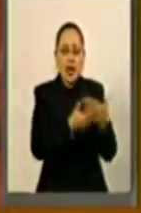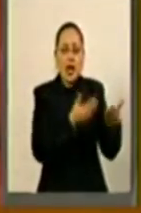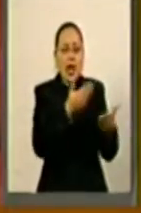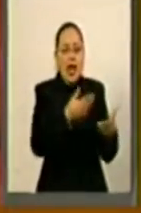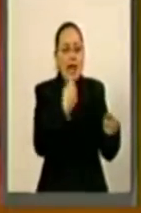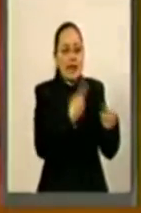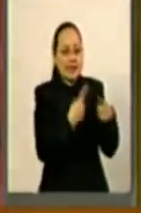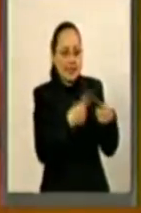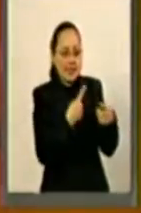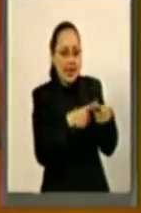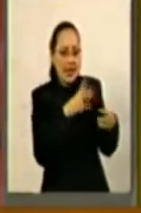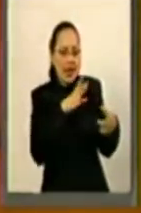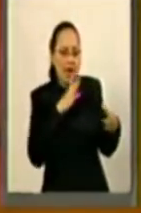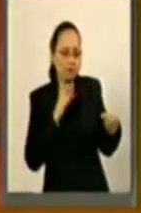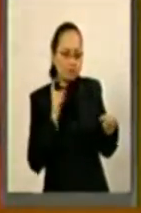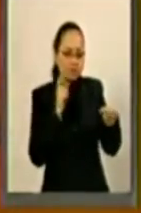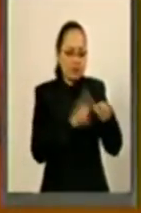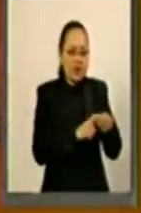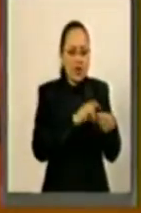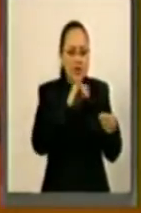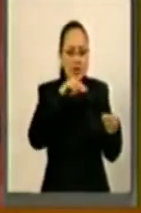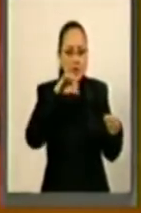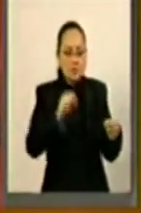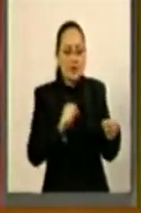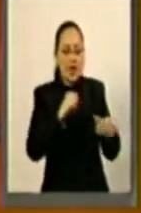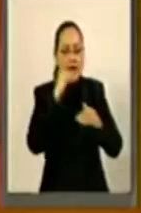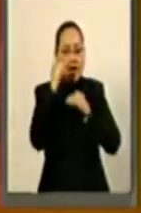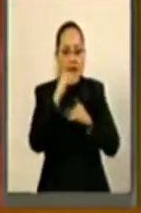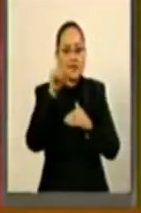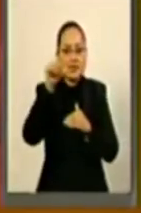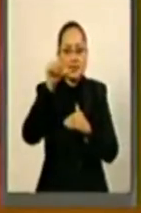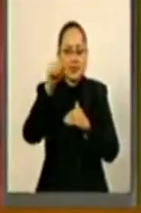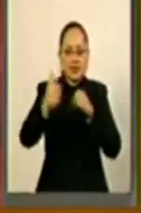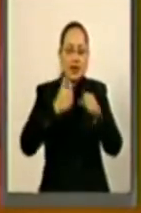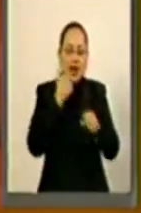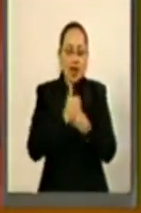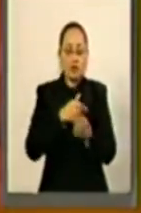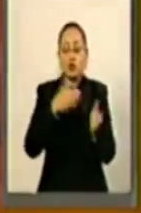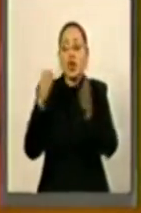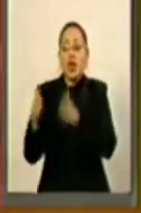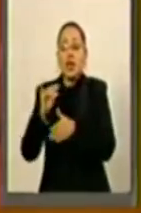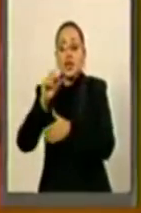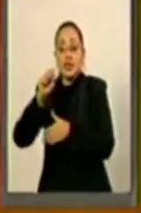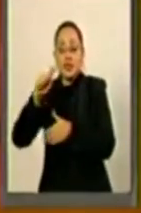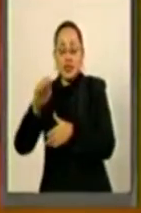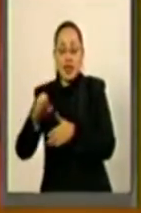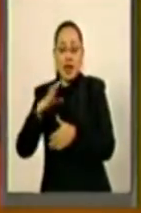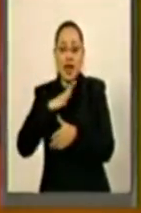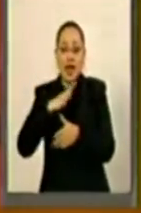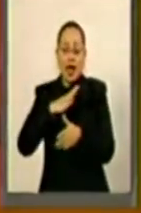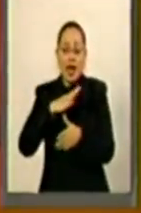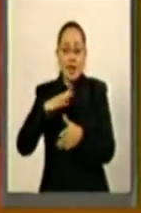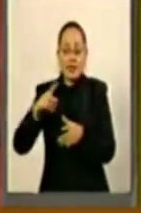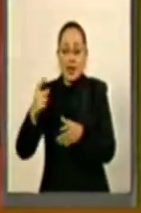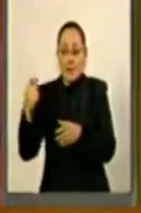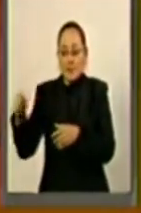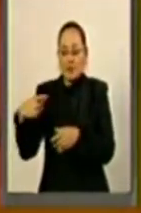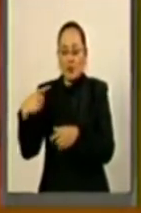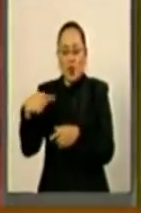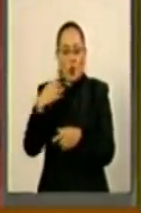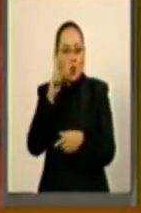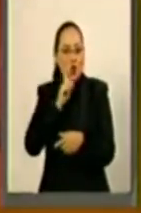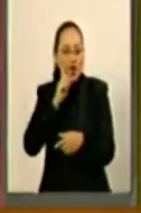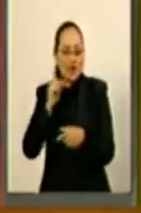los derechohabientes hasta la edad de 16 años, mientras que en el ISSSTE se proporciona a los hijos de derechohabientes